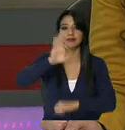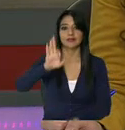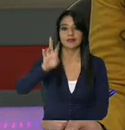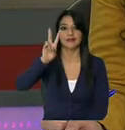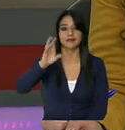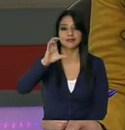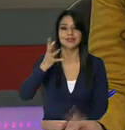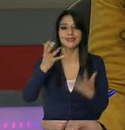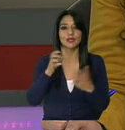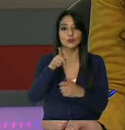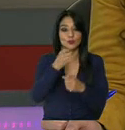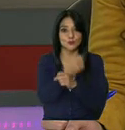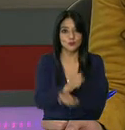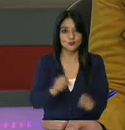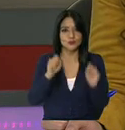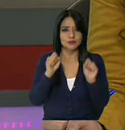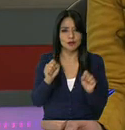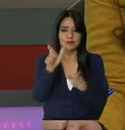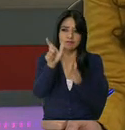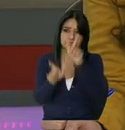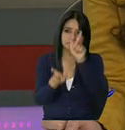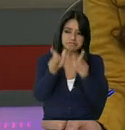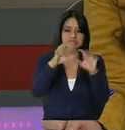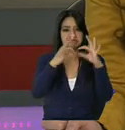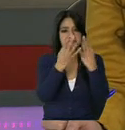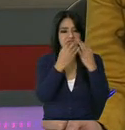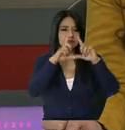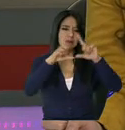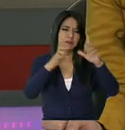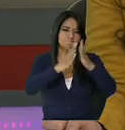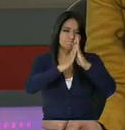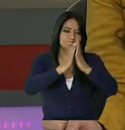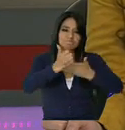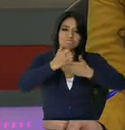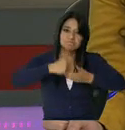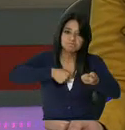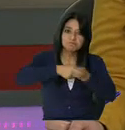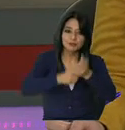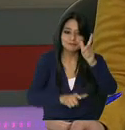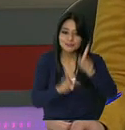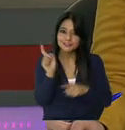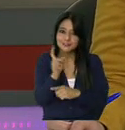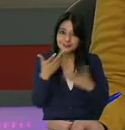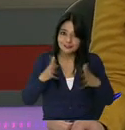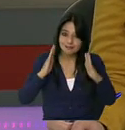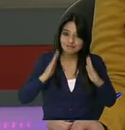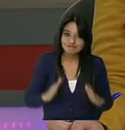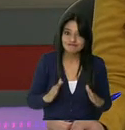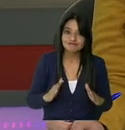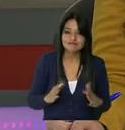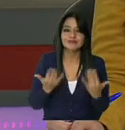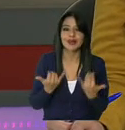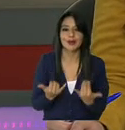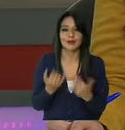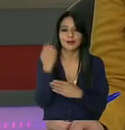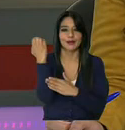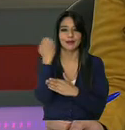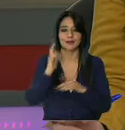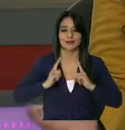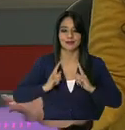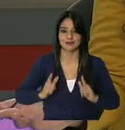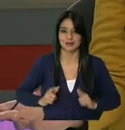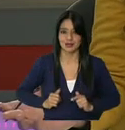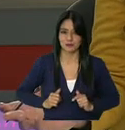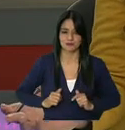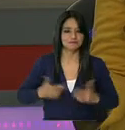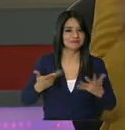con la cual buscamos el apoyo de ciudadanos, familias y empresas para llegar con ayuda a los más necesitados en esta emergencia sanitaria. Los